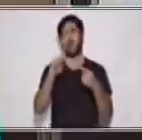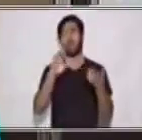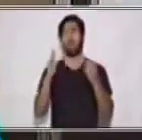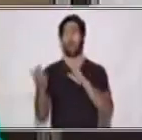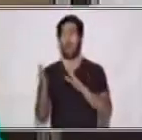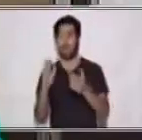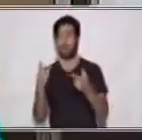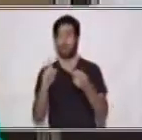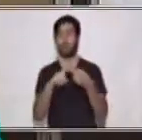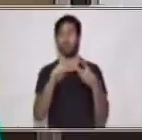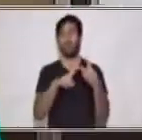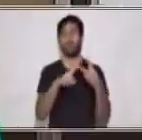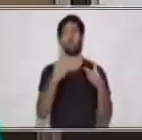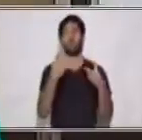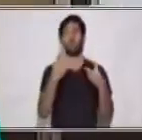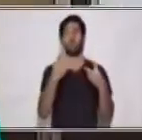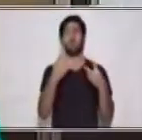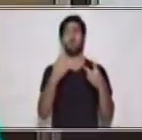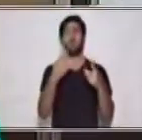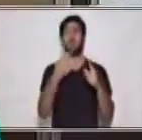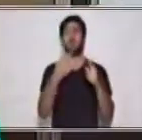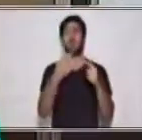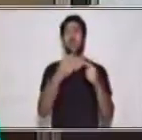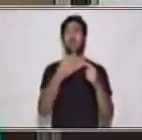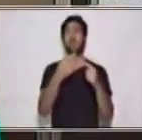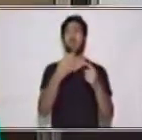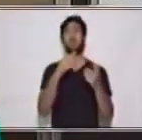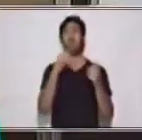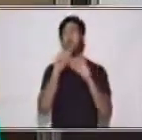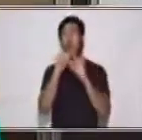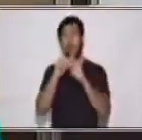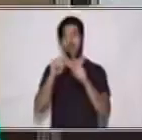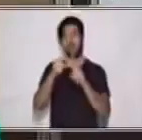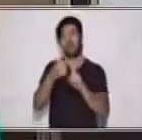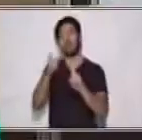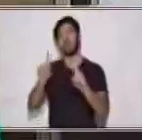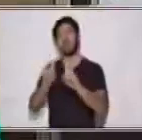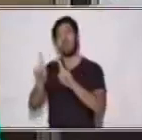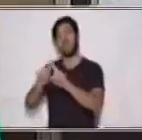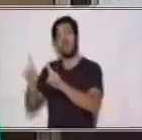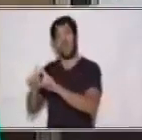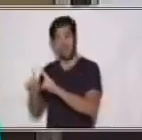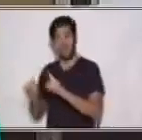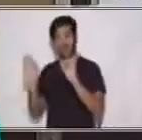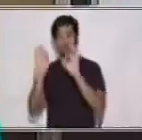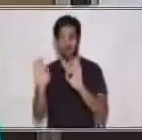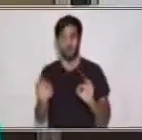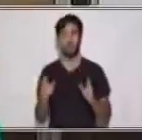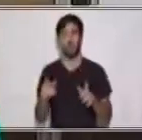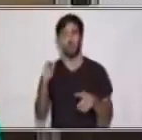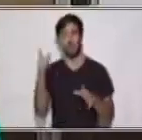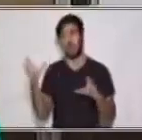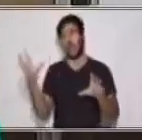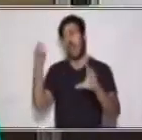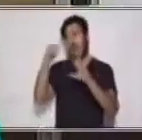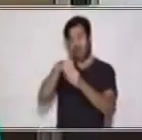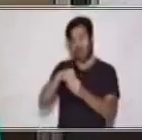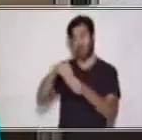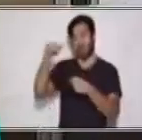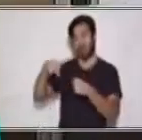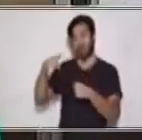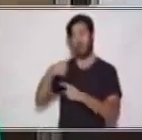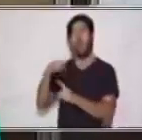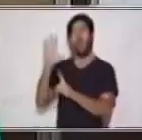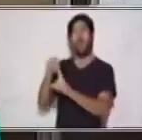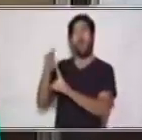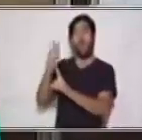comparaciones, antítesis. Todo este tipo de figuras encaja dentro del punto de vista